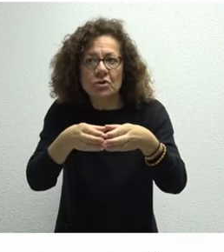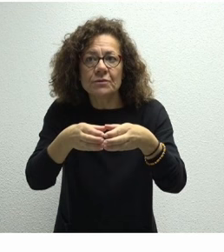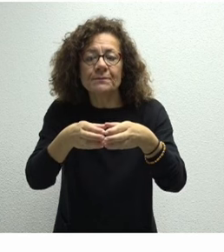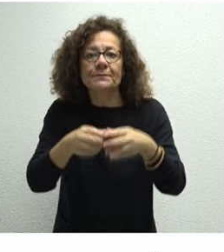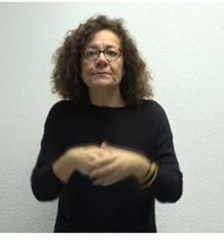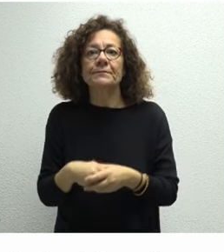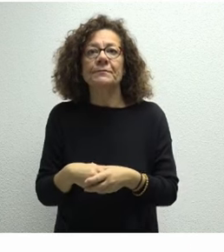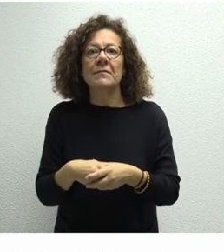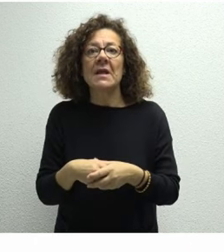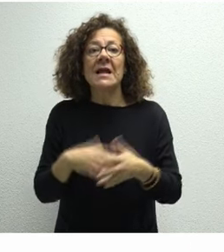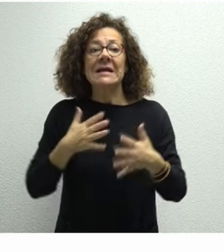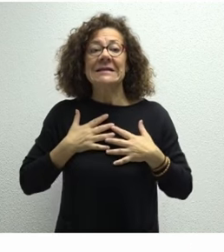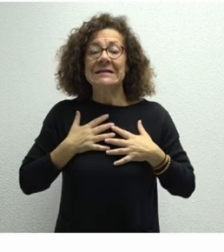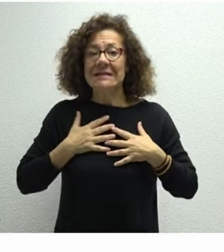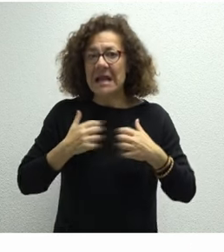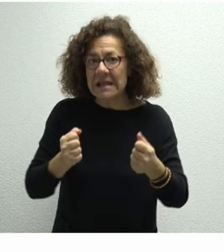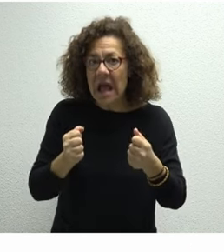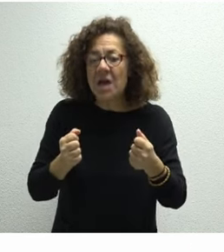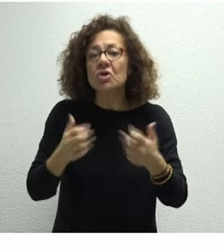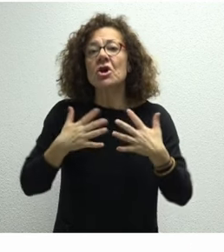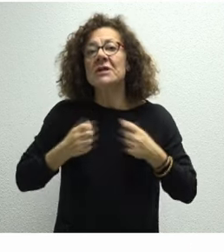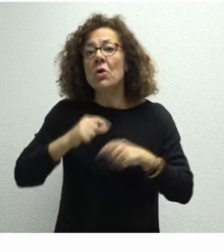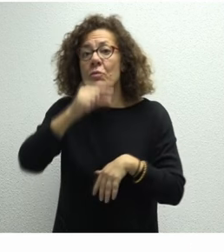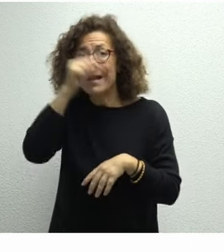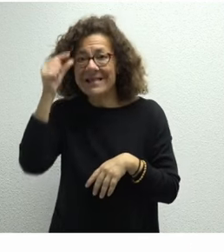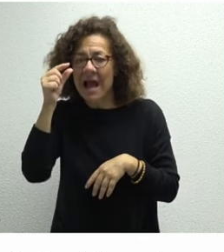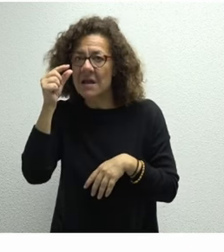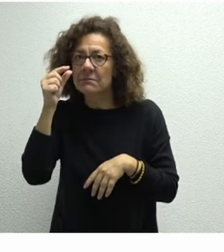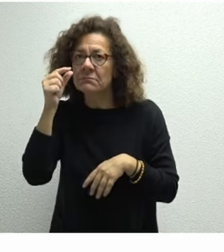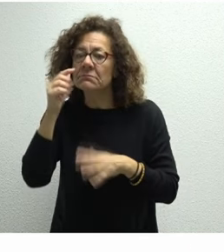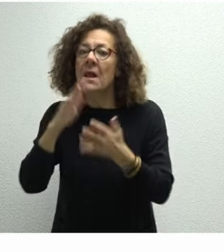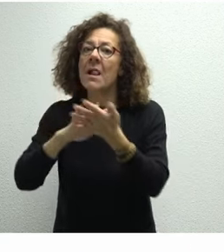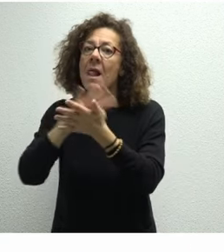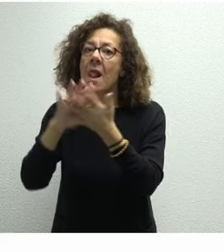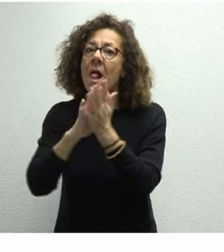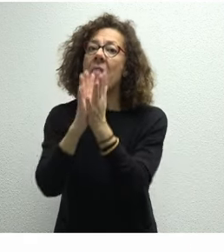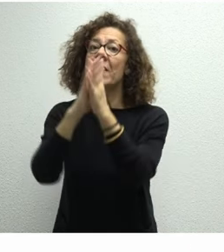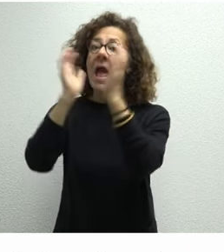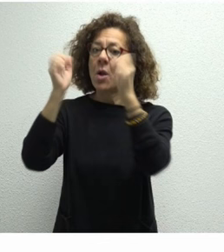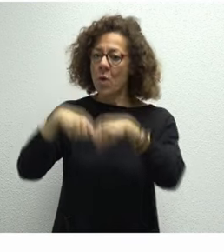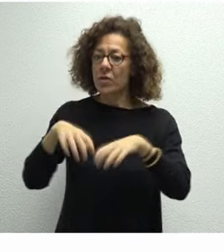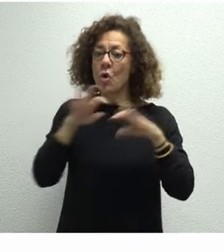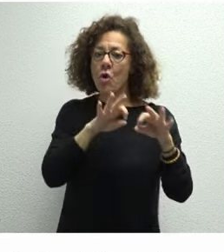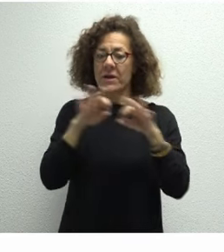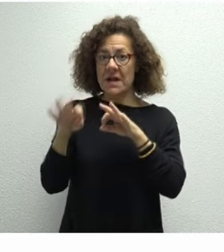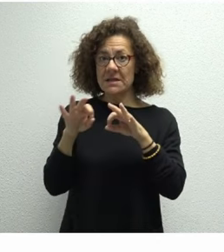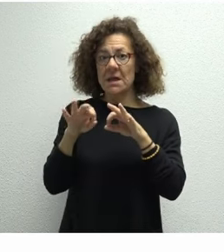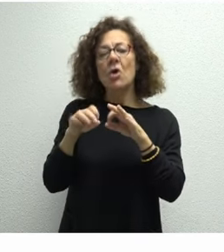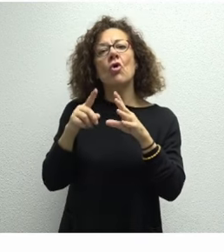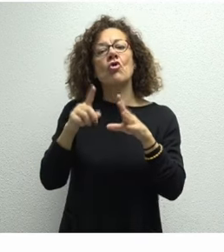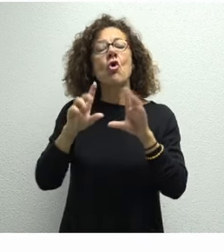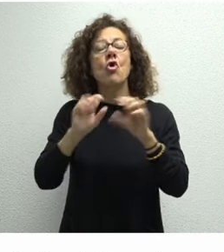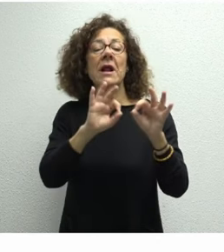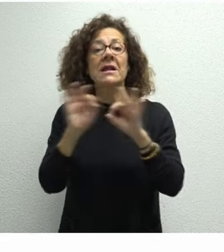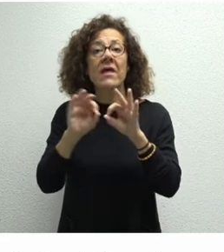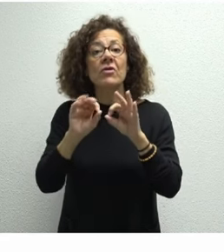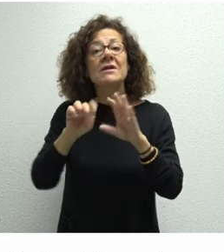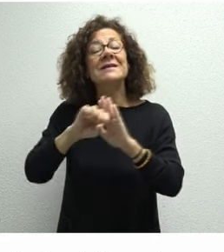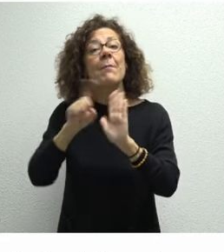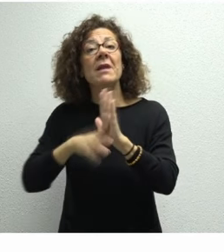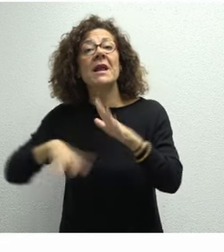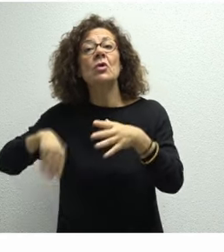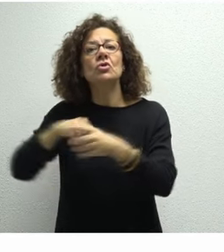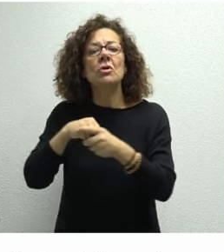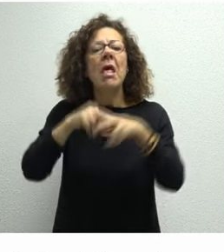eh sanitarios Salud Mental se ponen de acuerdo en coordinarse con organizaciones de plena inclusión y analizan cuáles